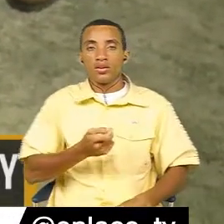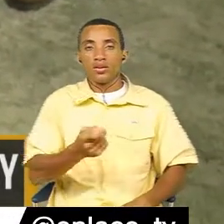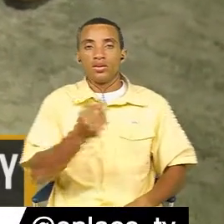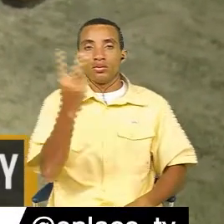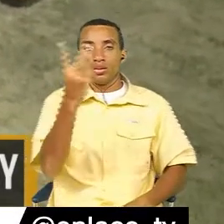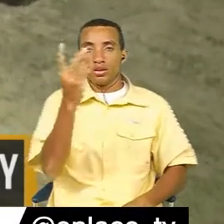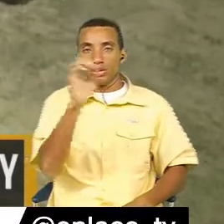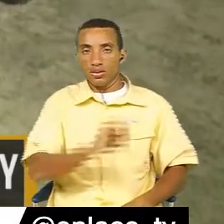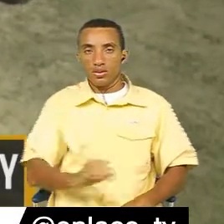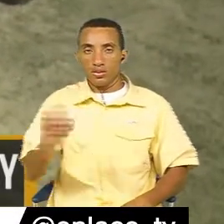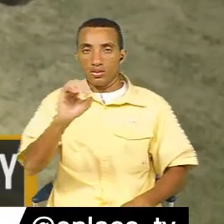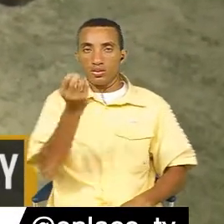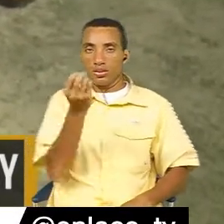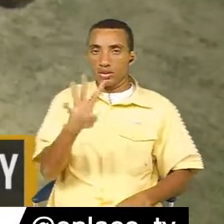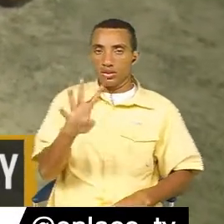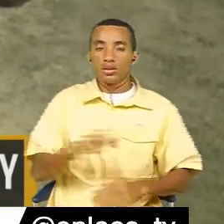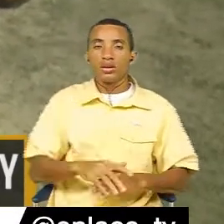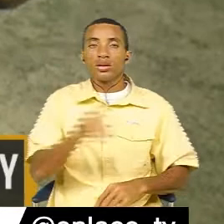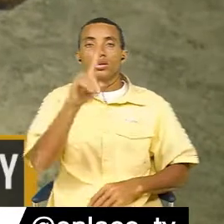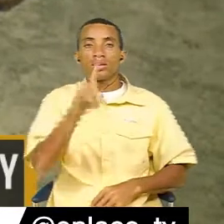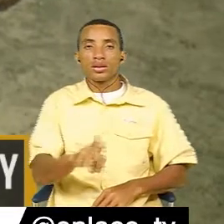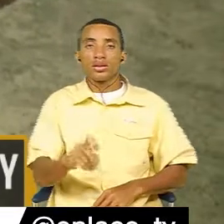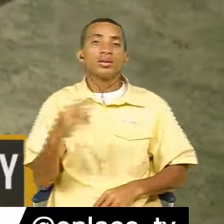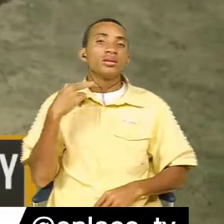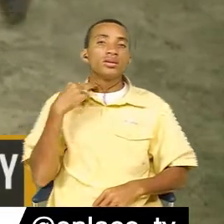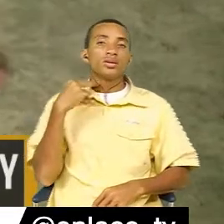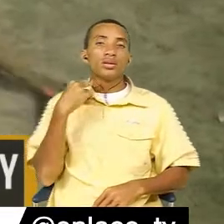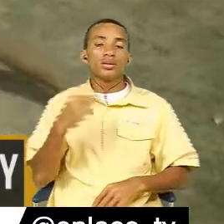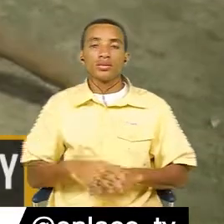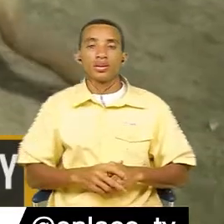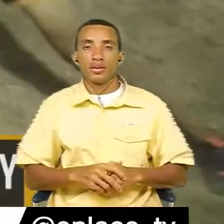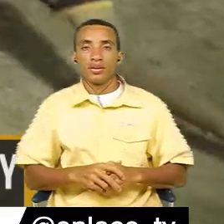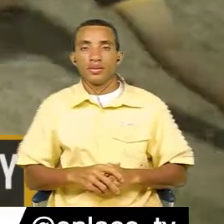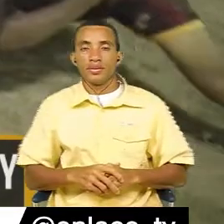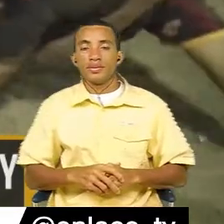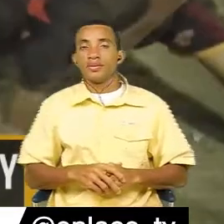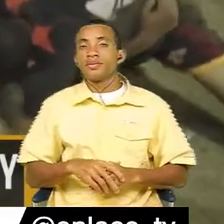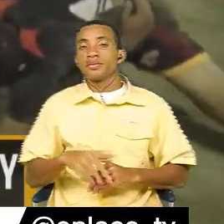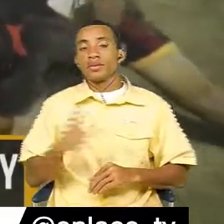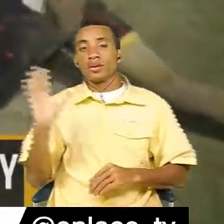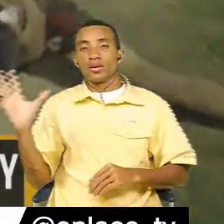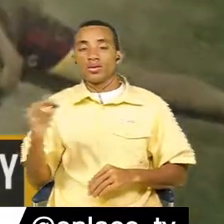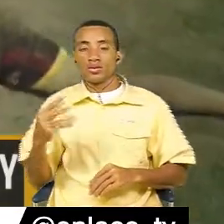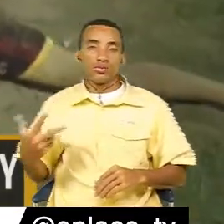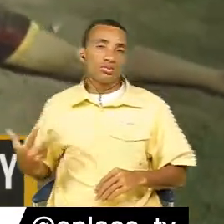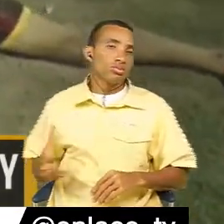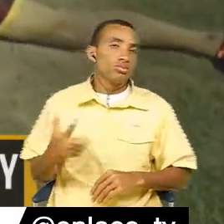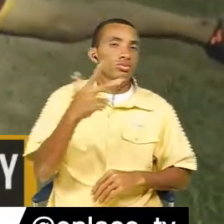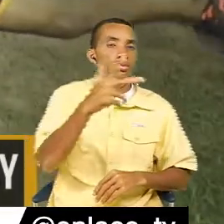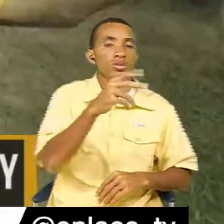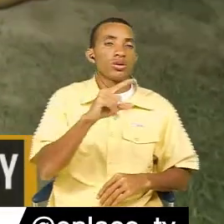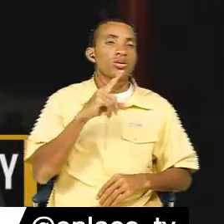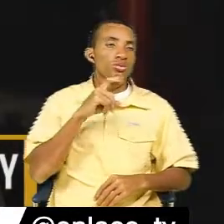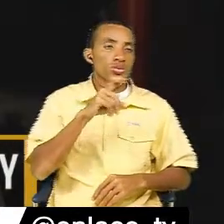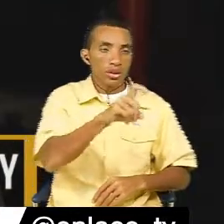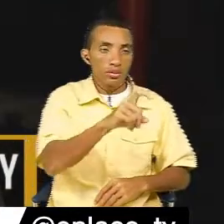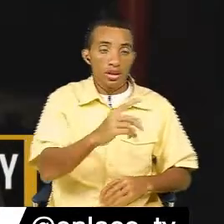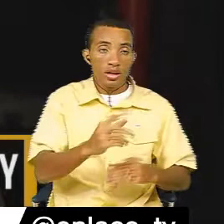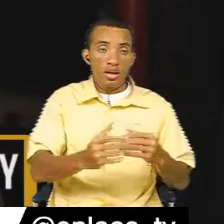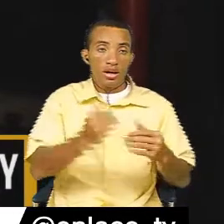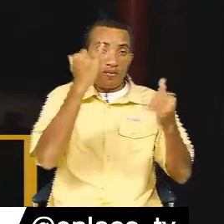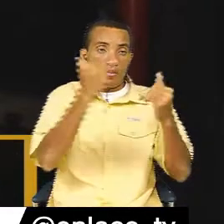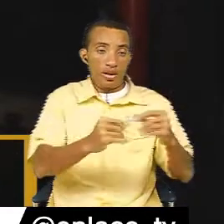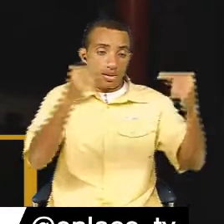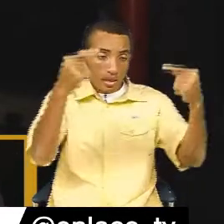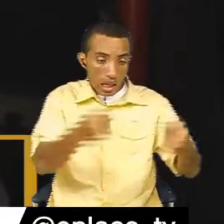viernes. Luego, el 6 de noviembre, los equipos de Barranca viajarán a Bucaramanga a disputar la fecha allá, y la final va a ser al